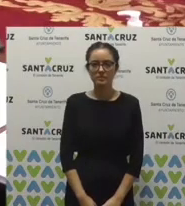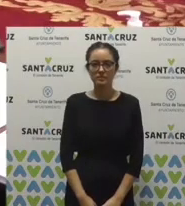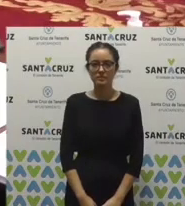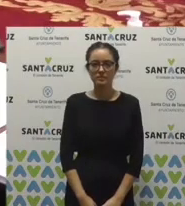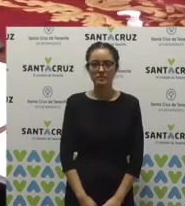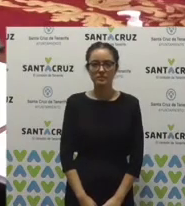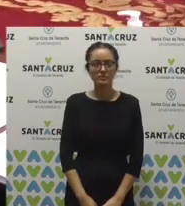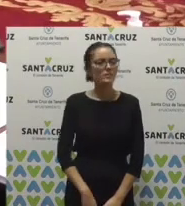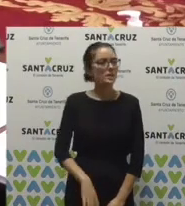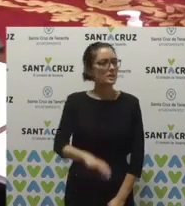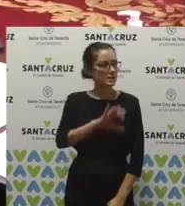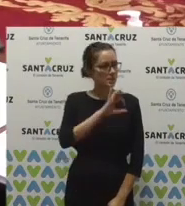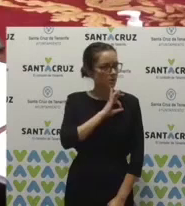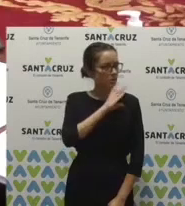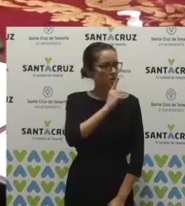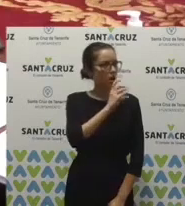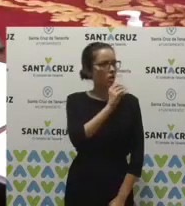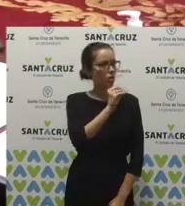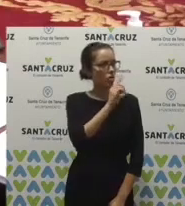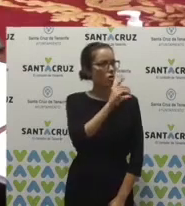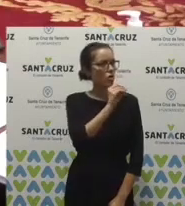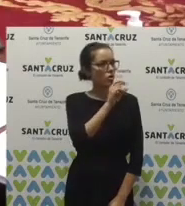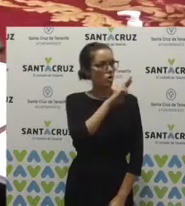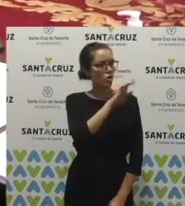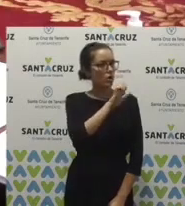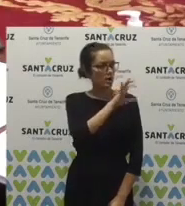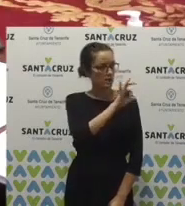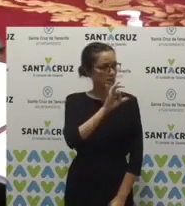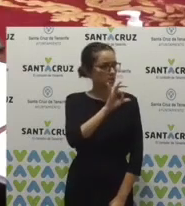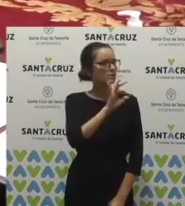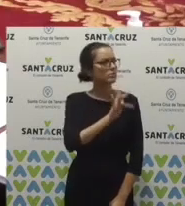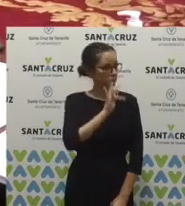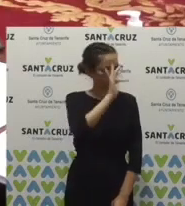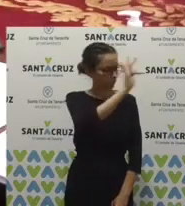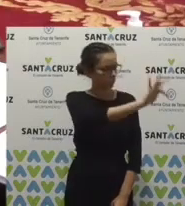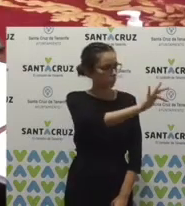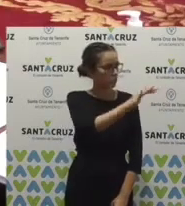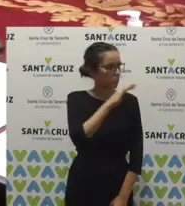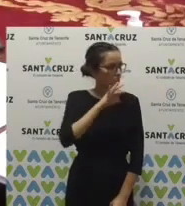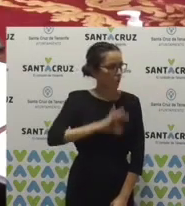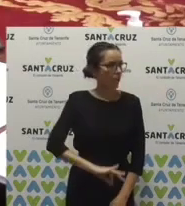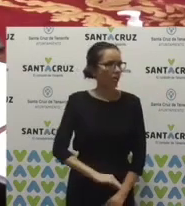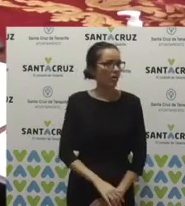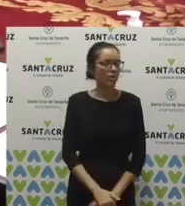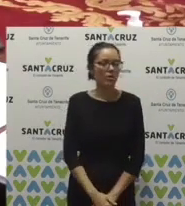doña dolores puede hablar tiene la palabra concedida también por el ordenador